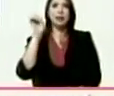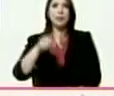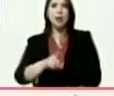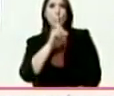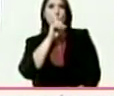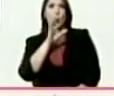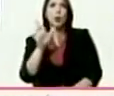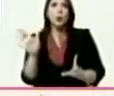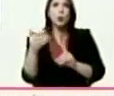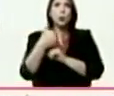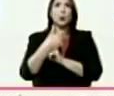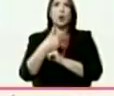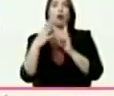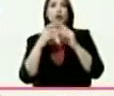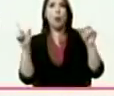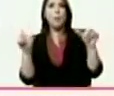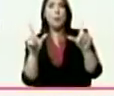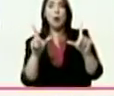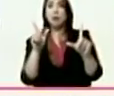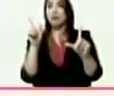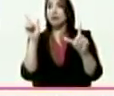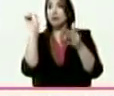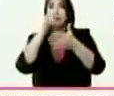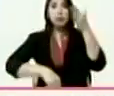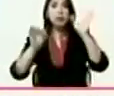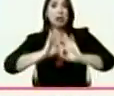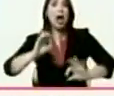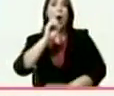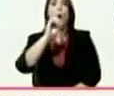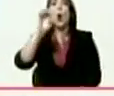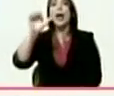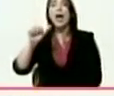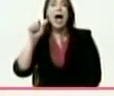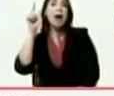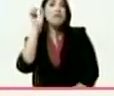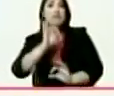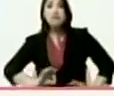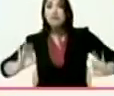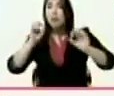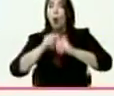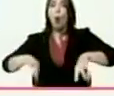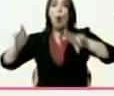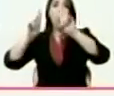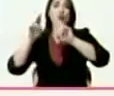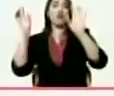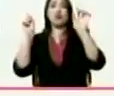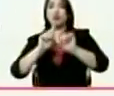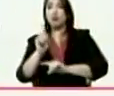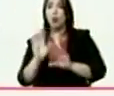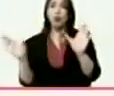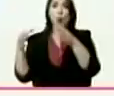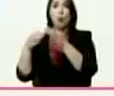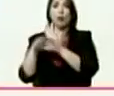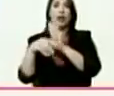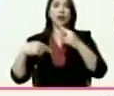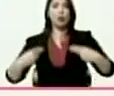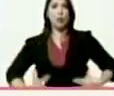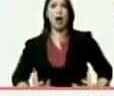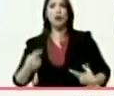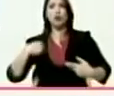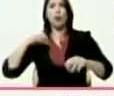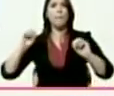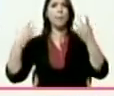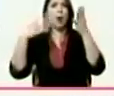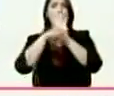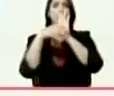silenciaron todos los medios. Ahí no existía ni la OEA, ni la ONU, ni grupos de derechos humanos, ni relatores. Por ello yo reivindico la lucha de los